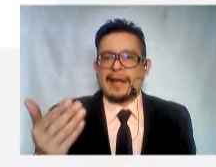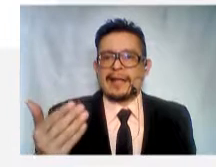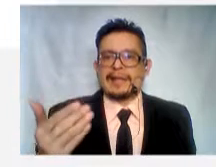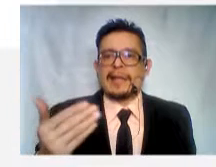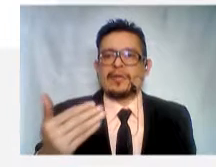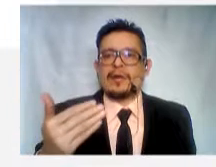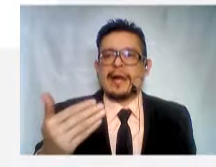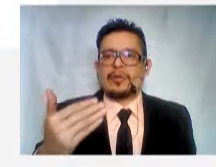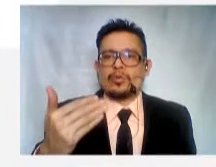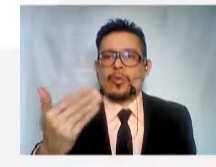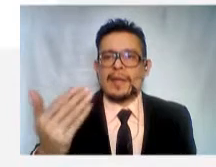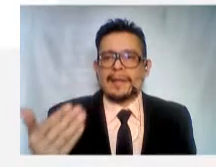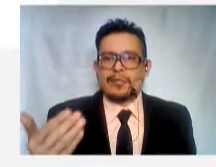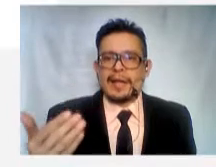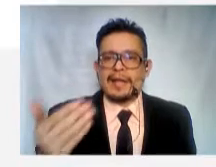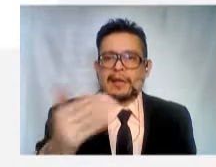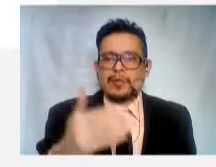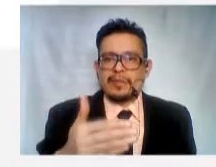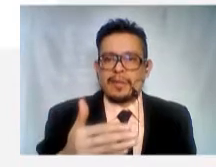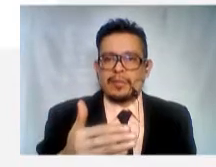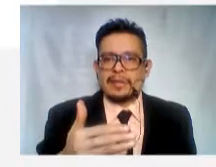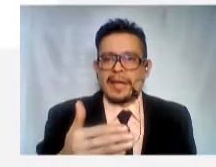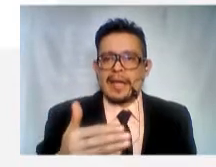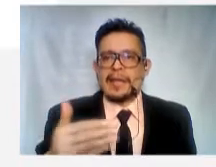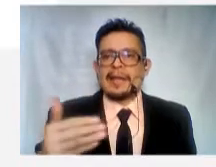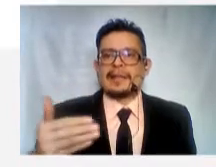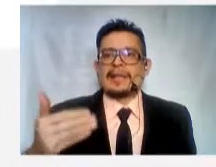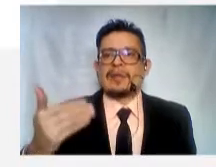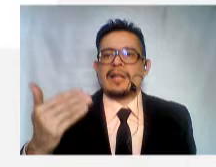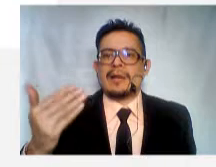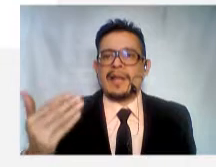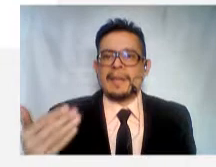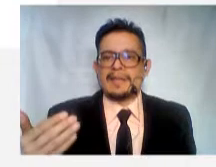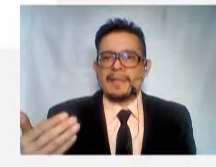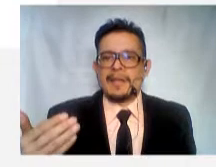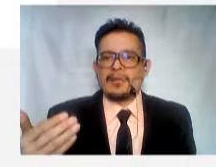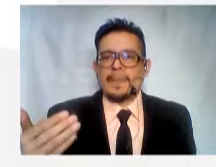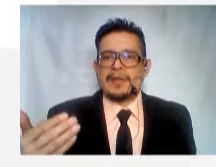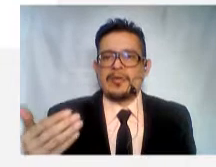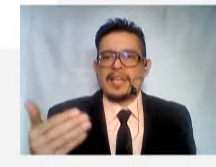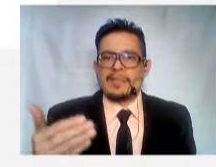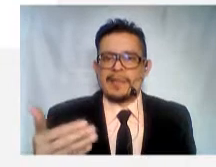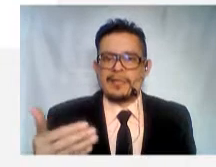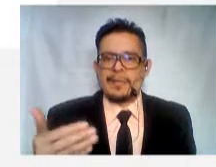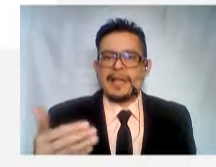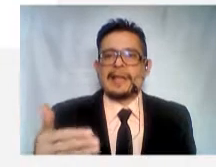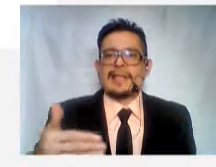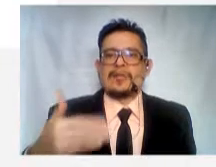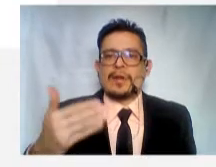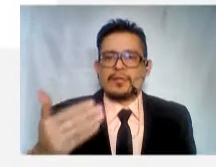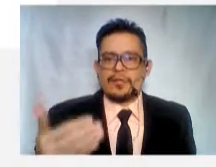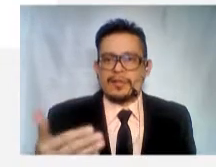privacidad derecho a la autonomía personal y el reconocimiento ante la ley derecho a la libertad de pensamiento opinión y expresión